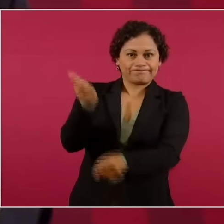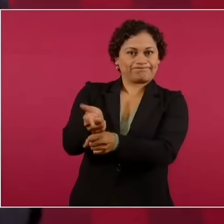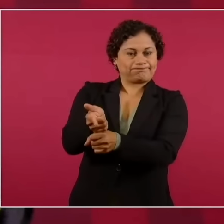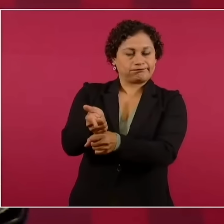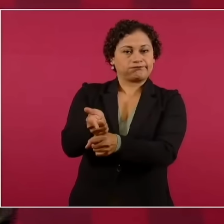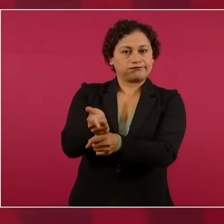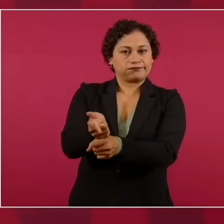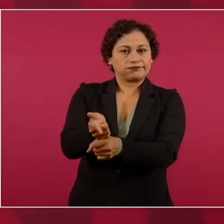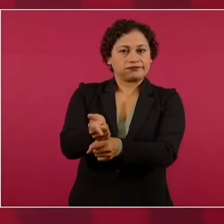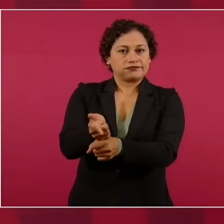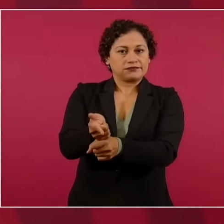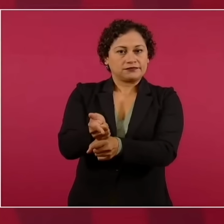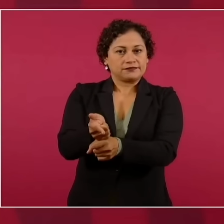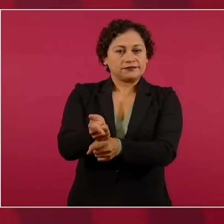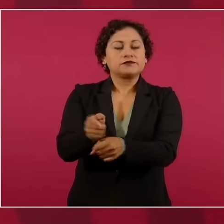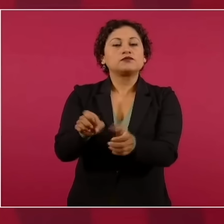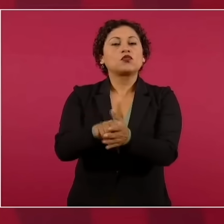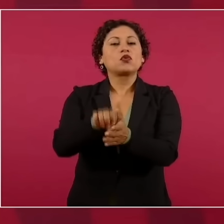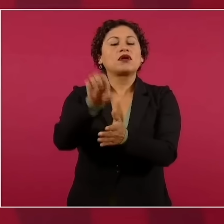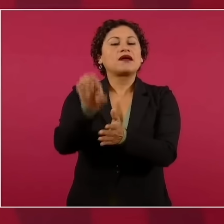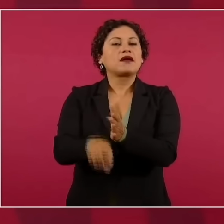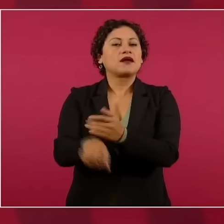que están promoviendo,